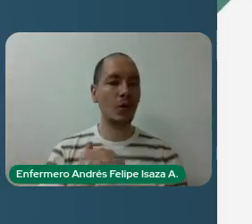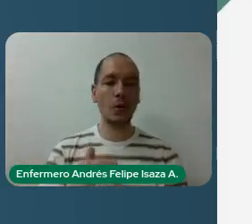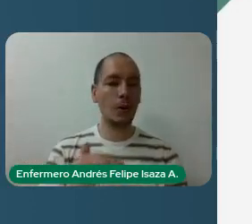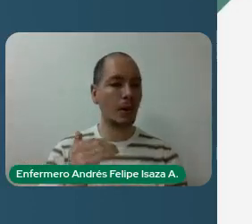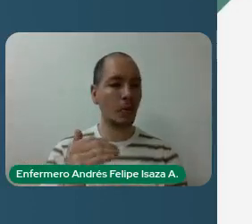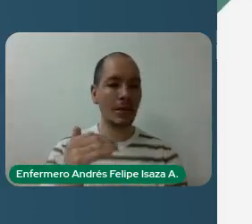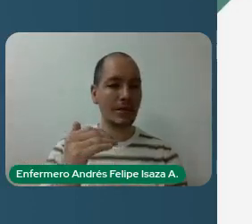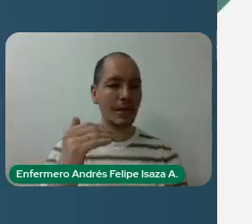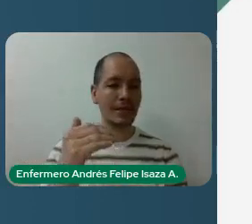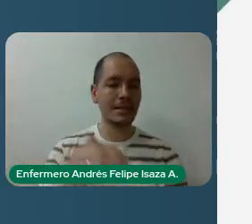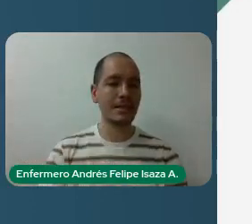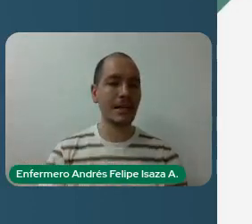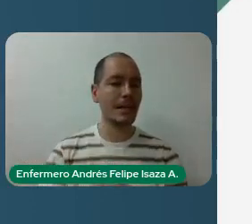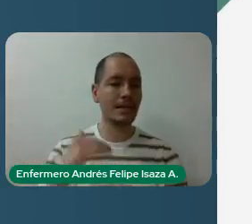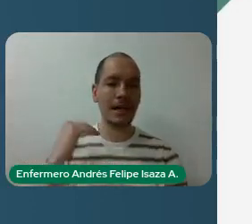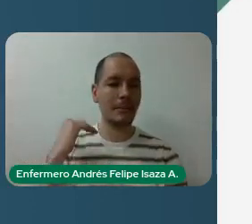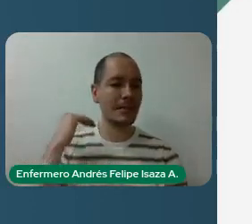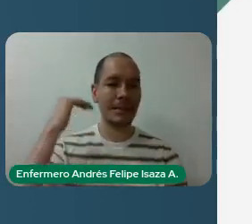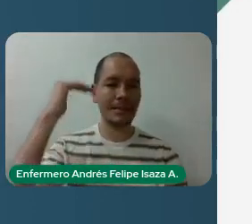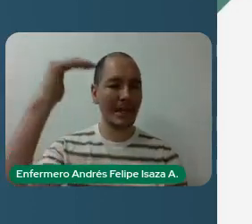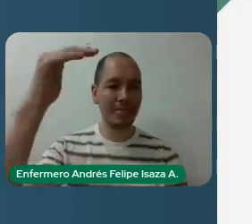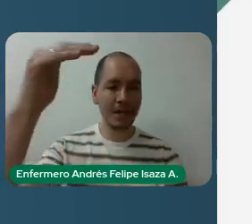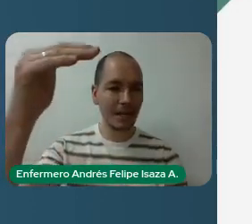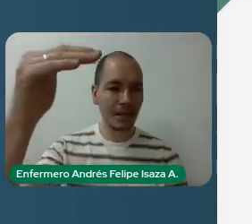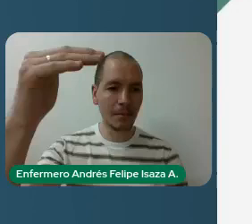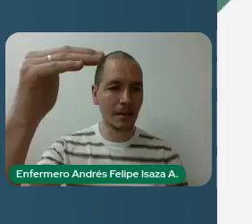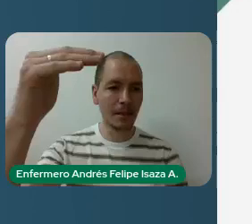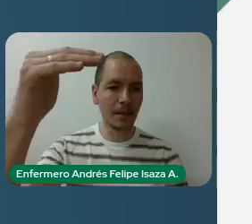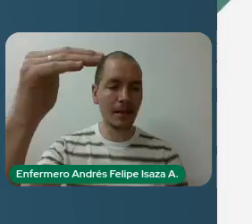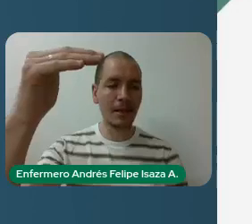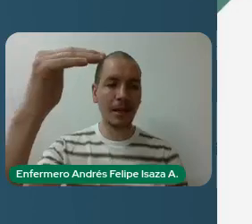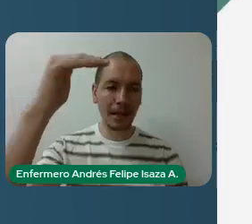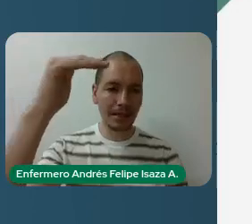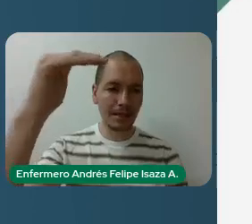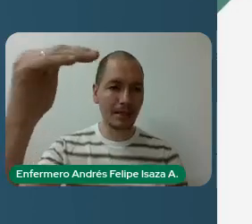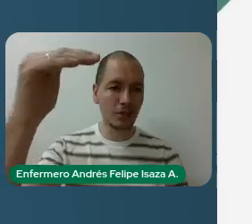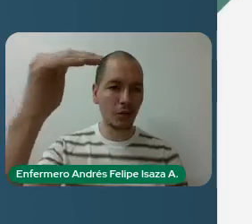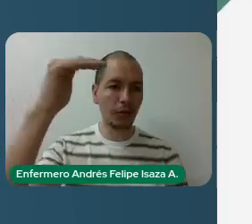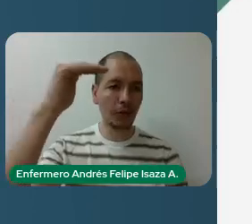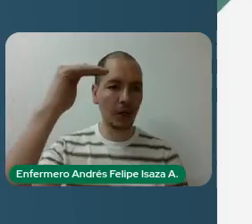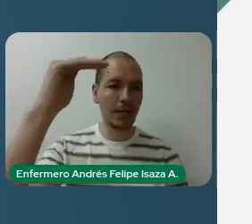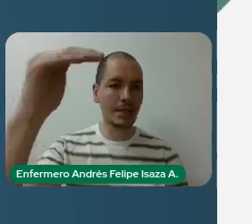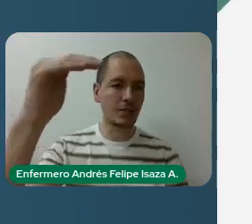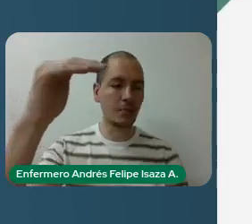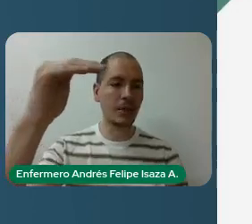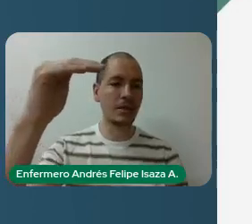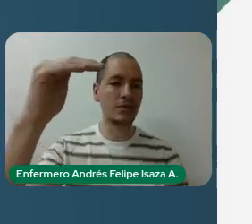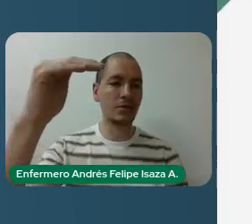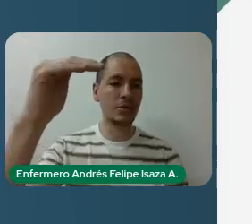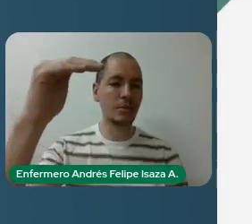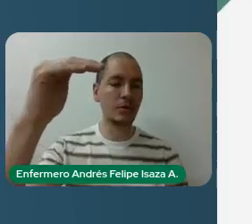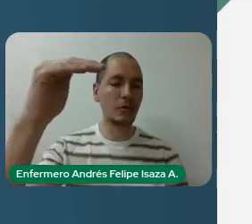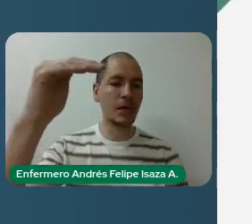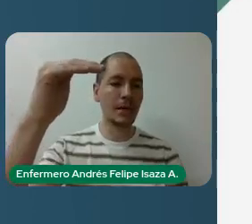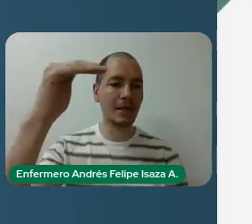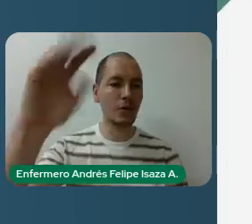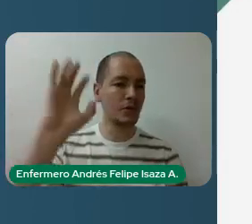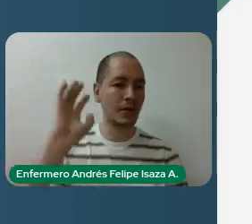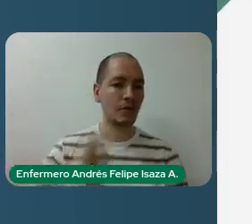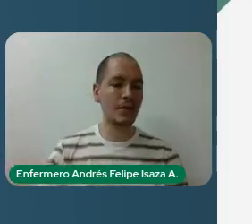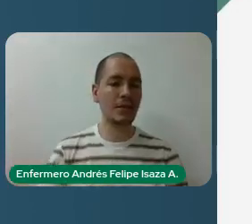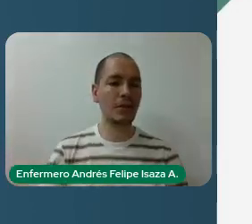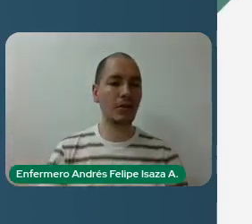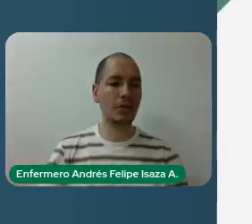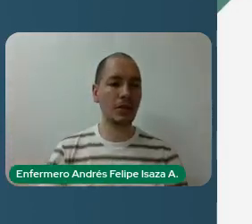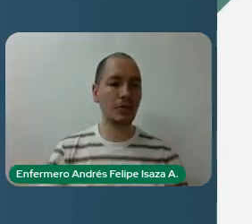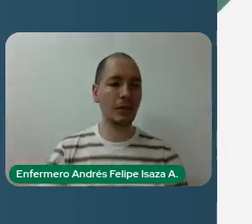hay pacientes que no muestran esas escalas. Hay pacientes que inmediatamente ese disconfort, esa descompensación de su patología mental lo